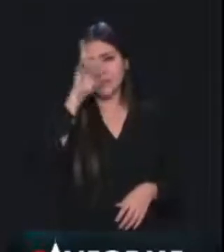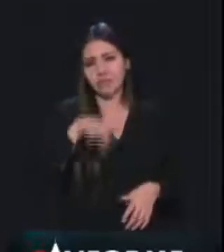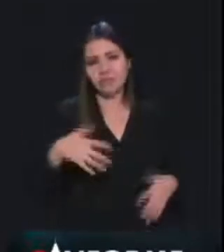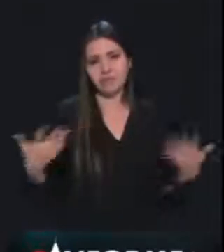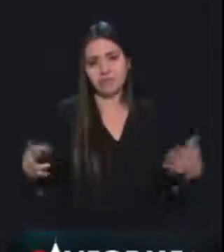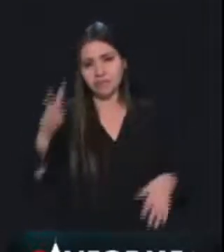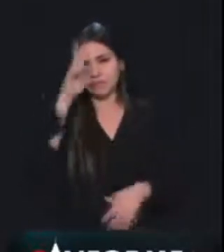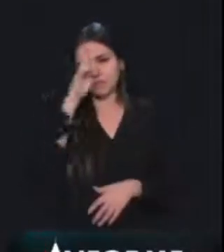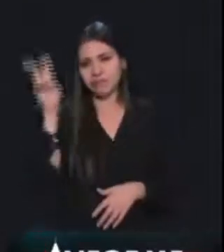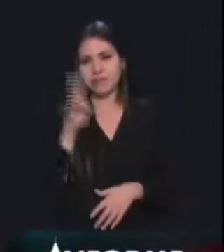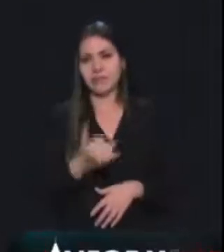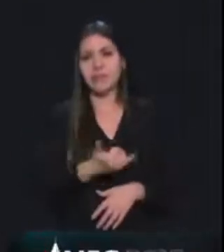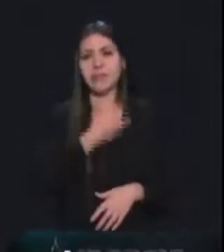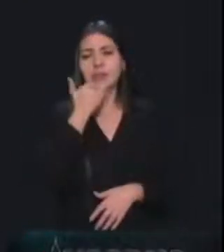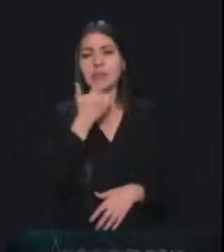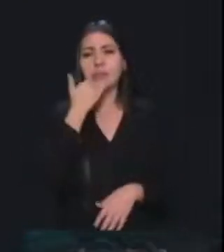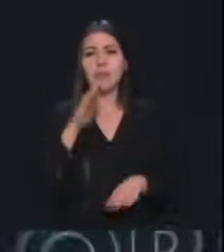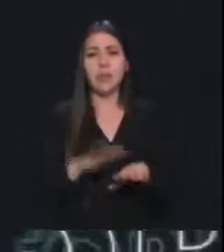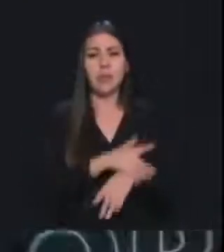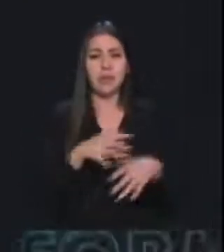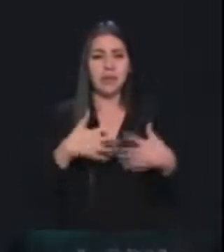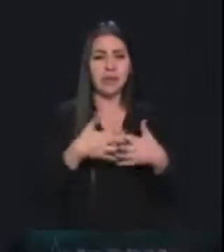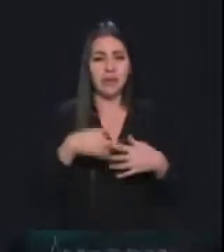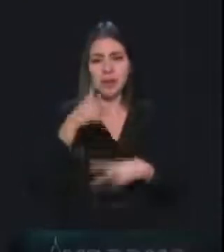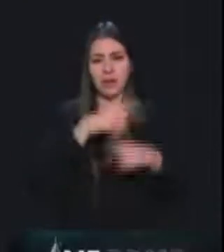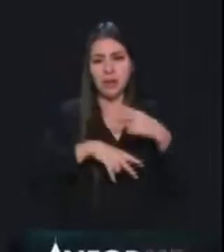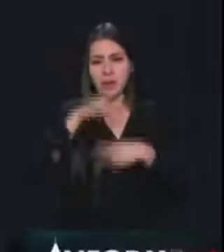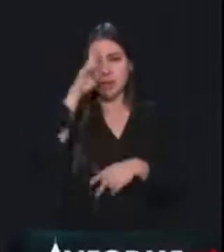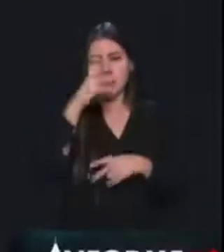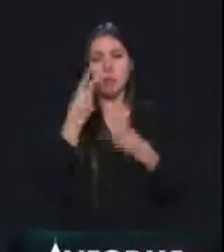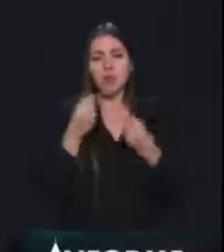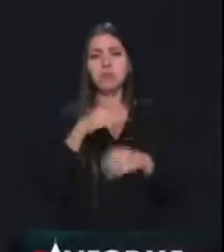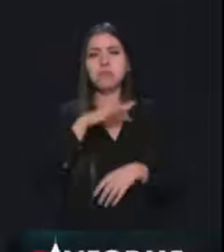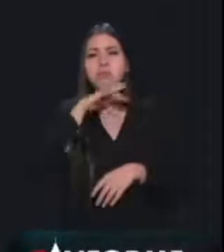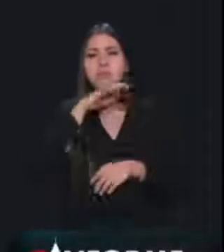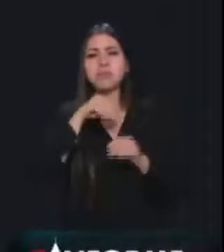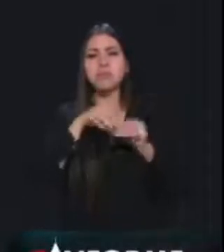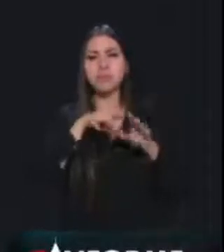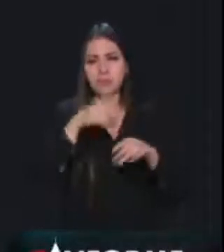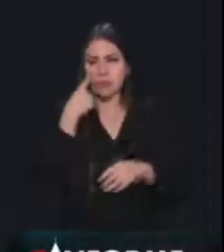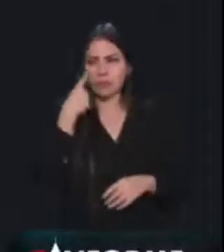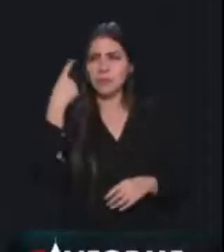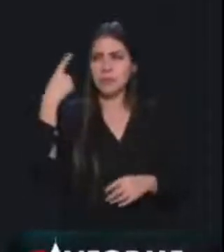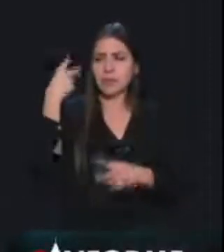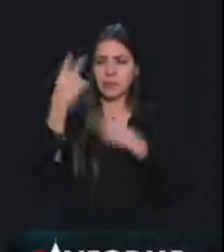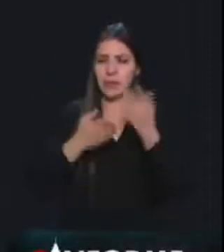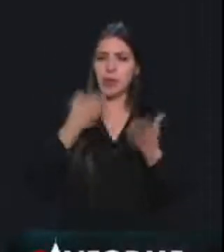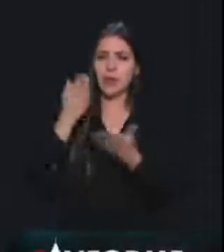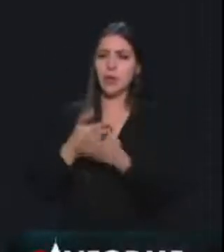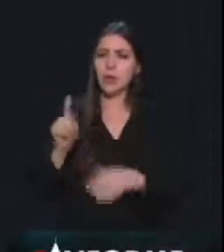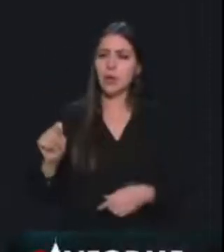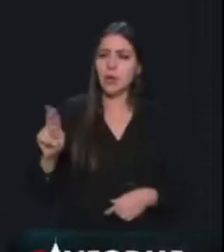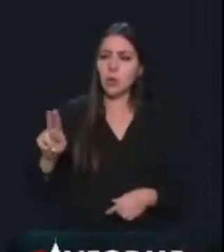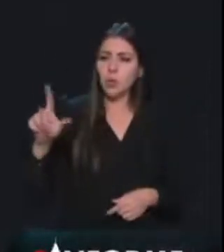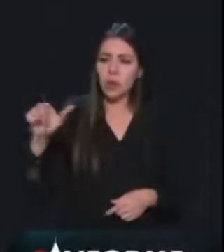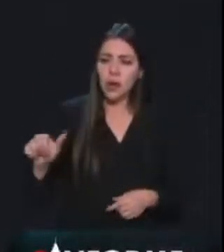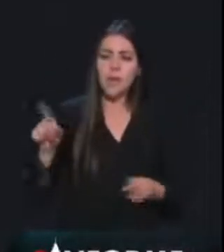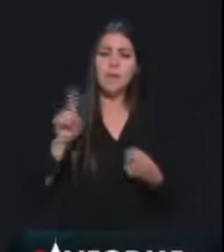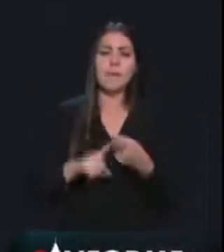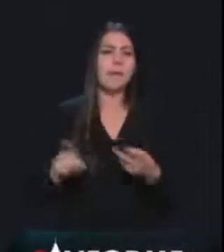además genera enormes cantidades de contaminación. Basta ahí darse una vuelta a Tula, darse una vuelta a Salamanca, ver